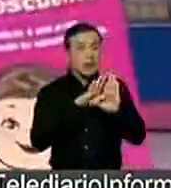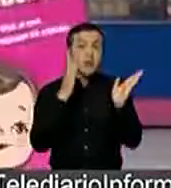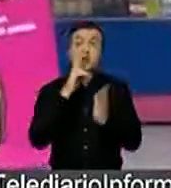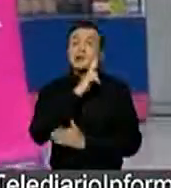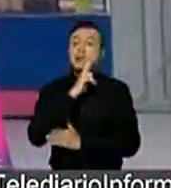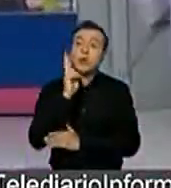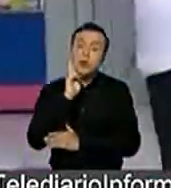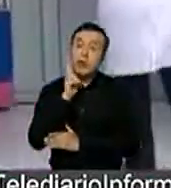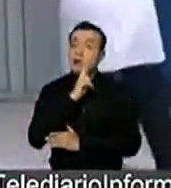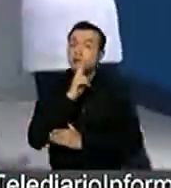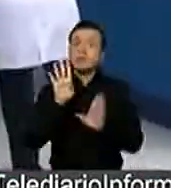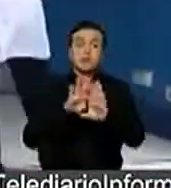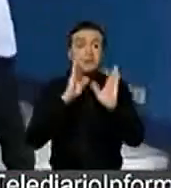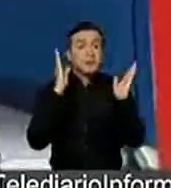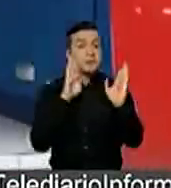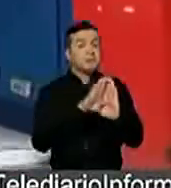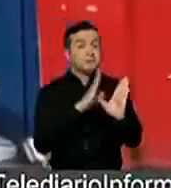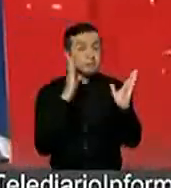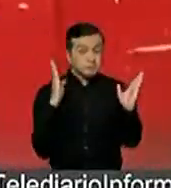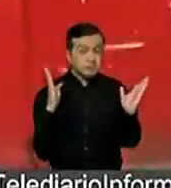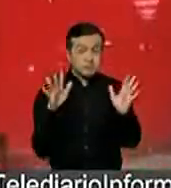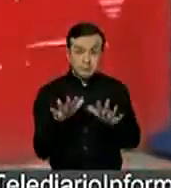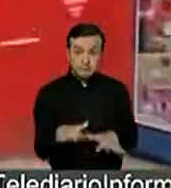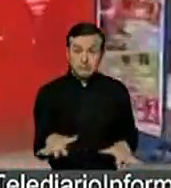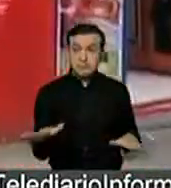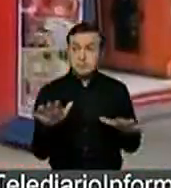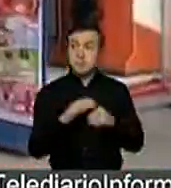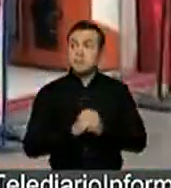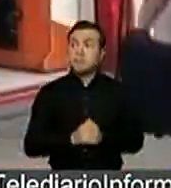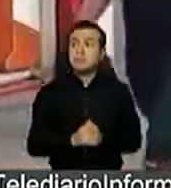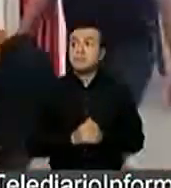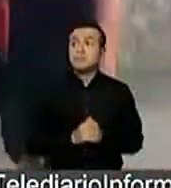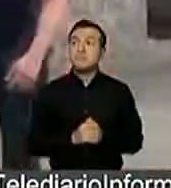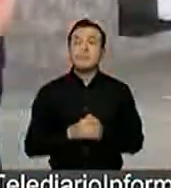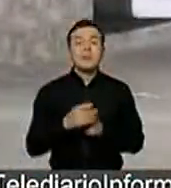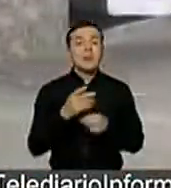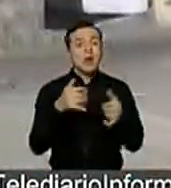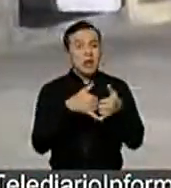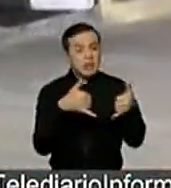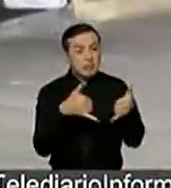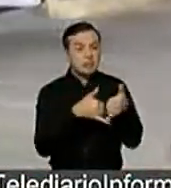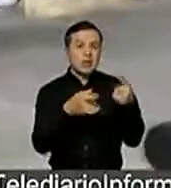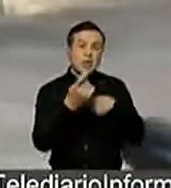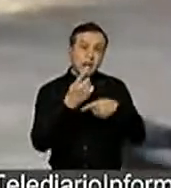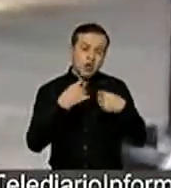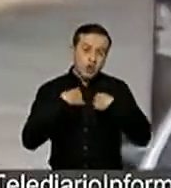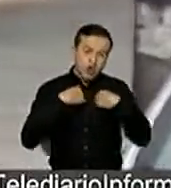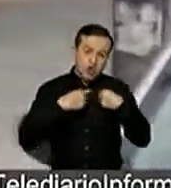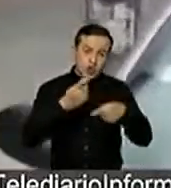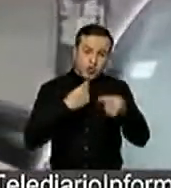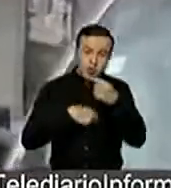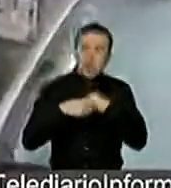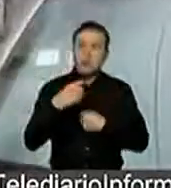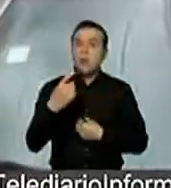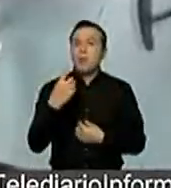restaurantes, tiendas, locales de venta de ropa, de celulares,